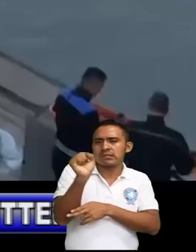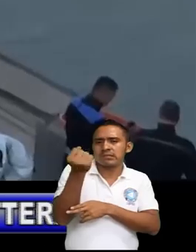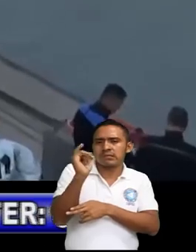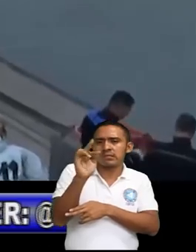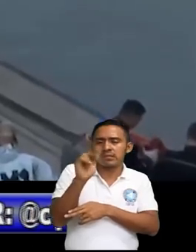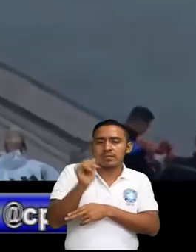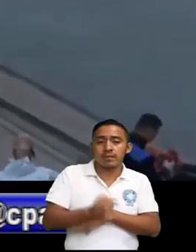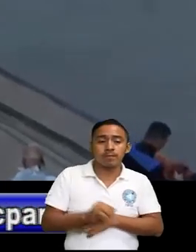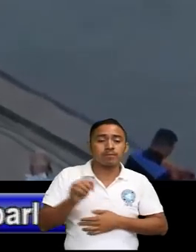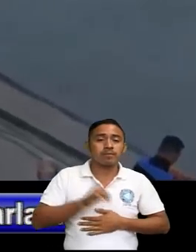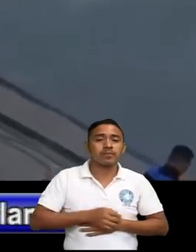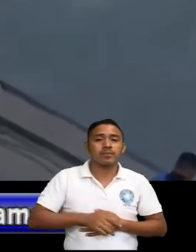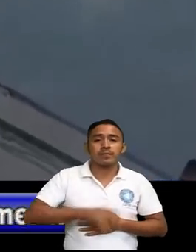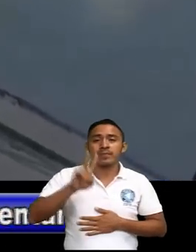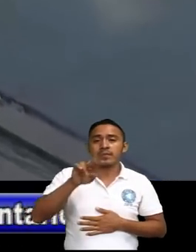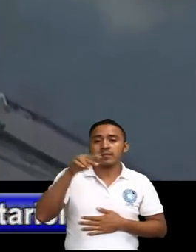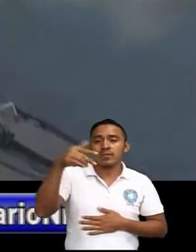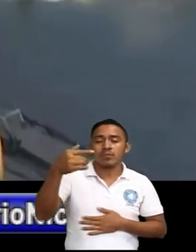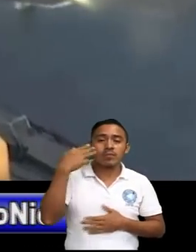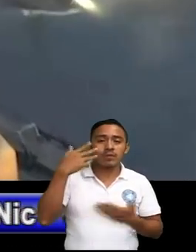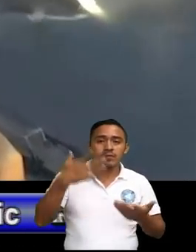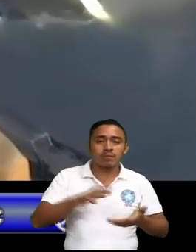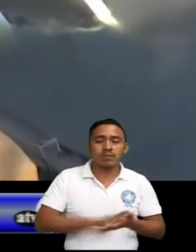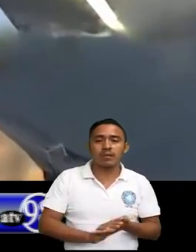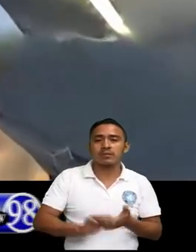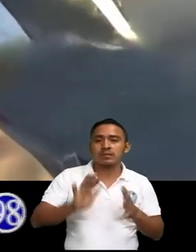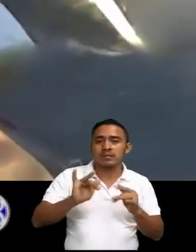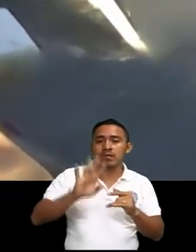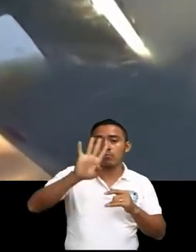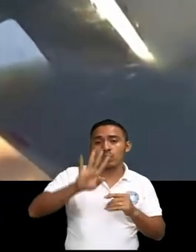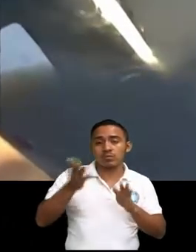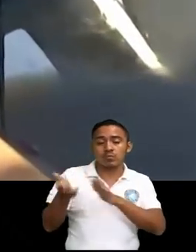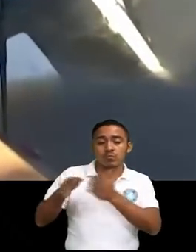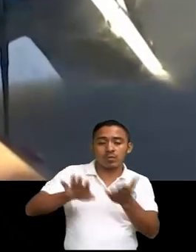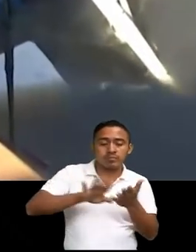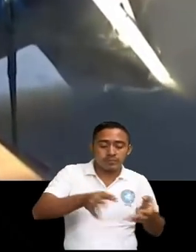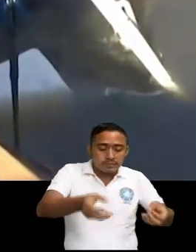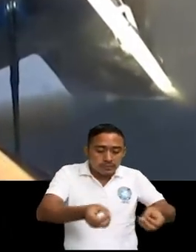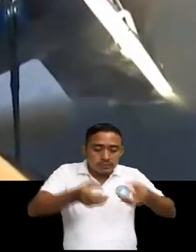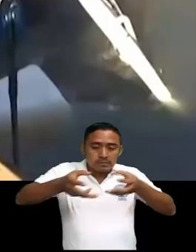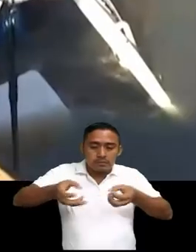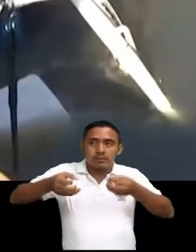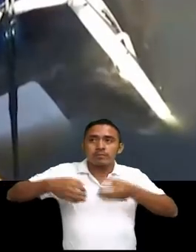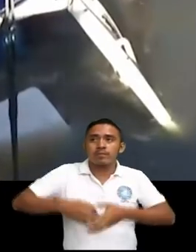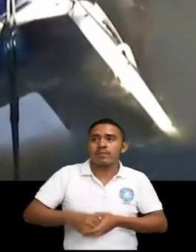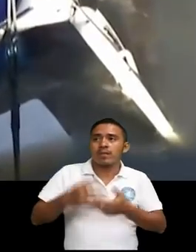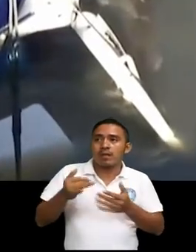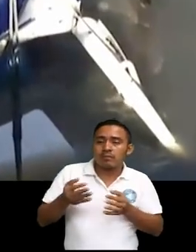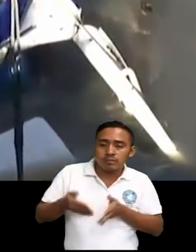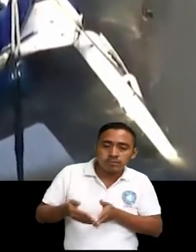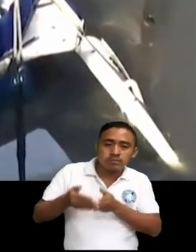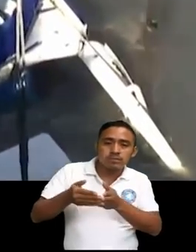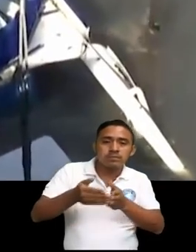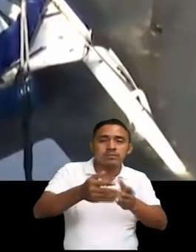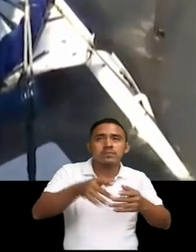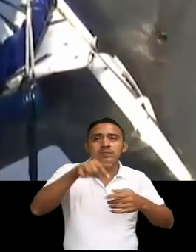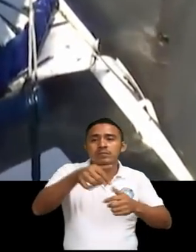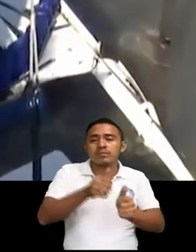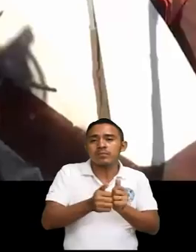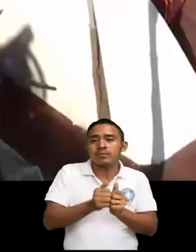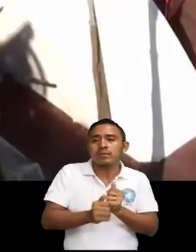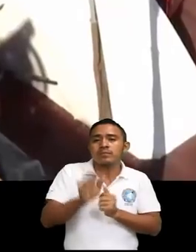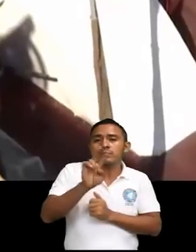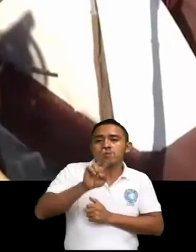mayo en el río Danubio, y recuperaron 4 cadáveres de los restos de la nave, con lo que el balance del accidente se eleva